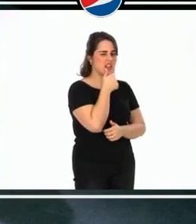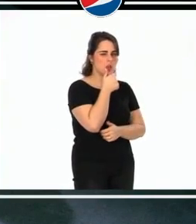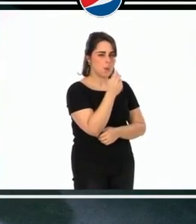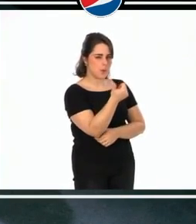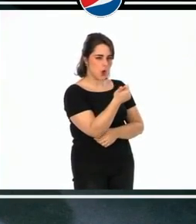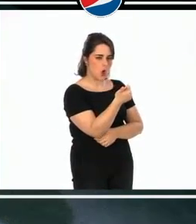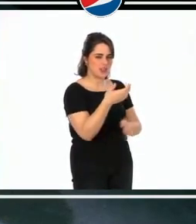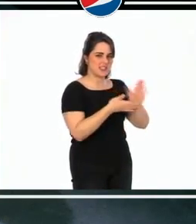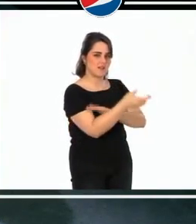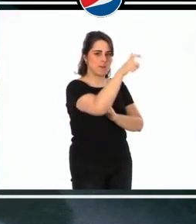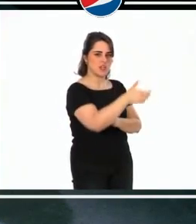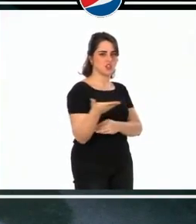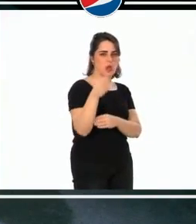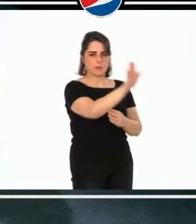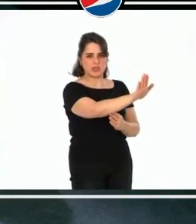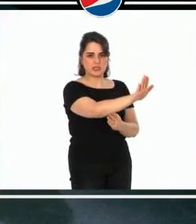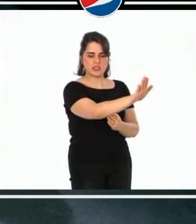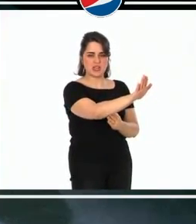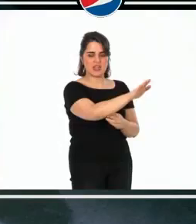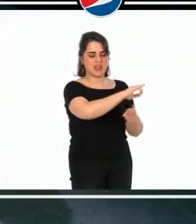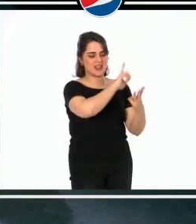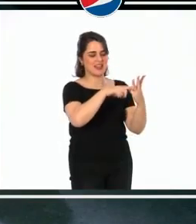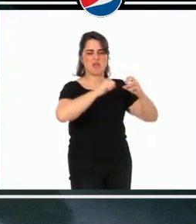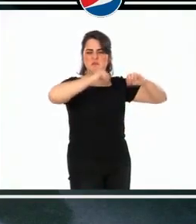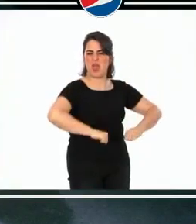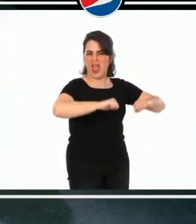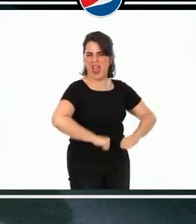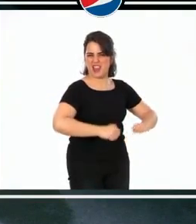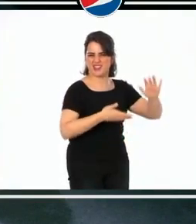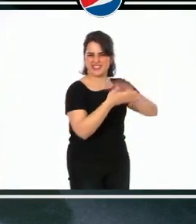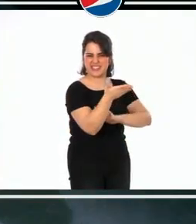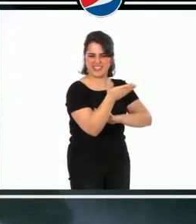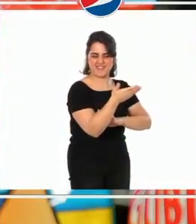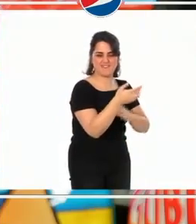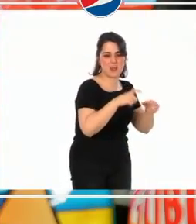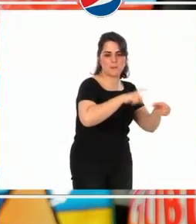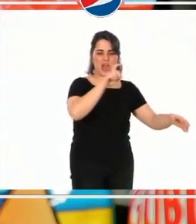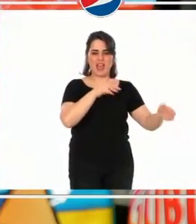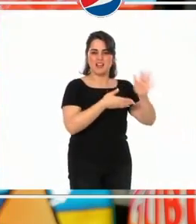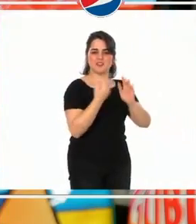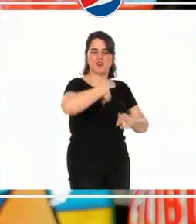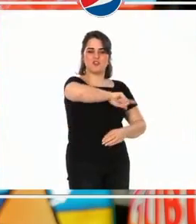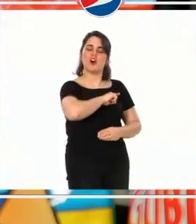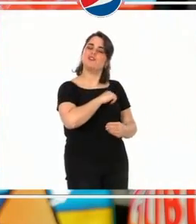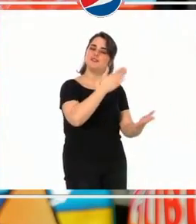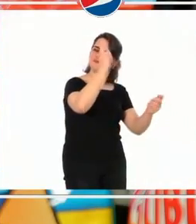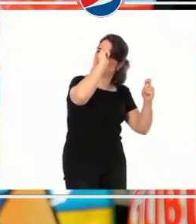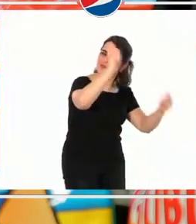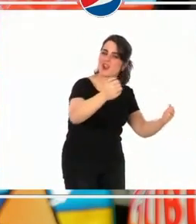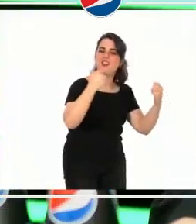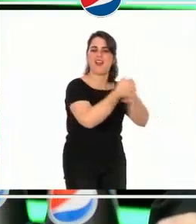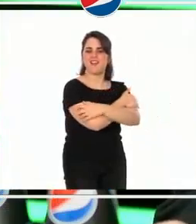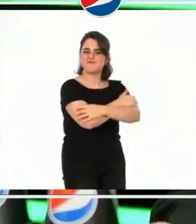el representante hoy de la tercera edad, esa edad tan importante al que les enviamos un saludo y un fuerte